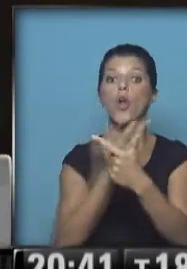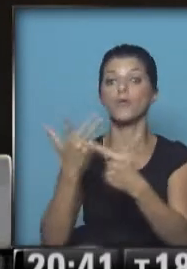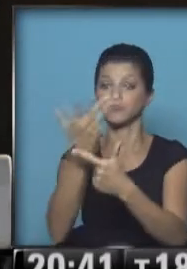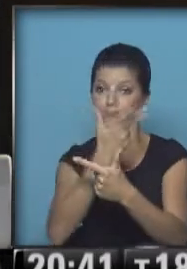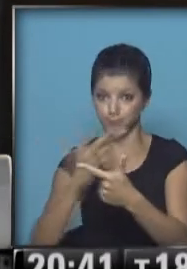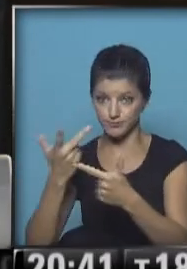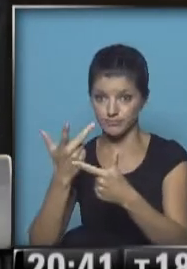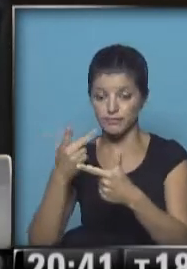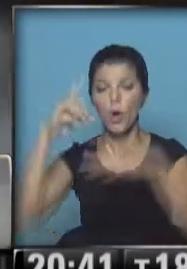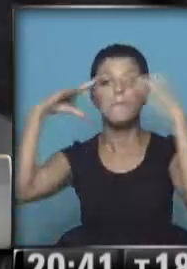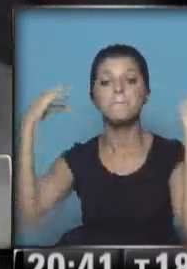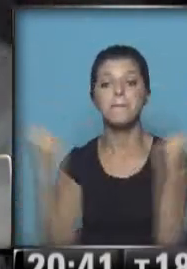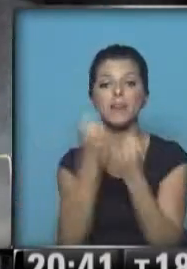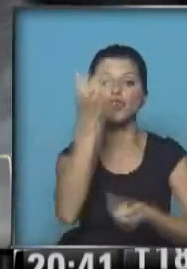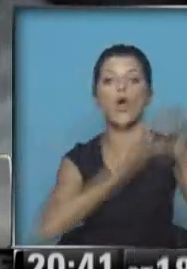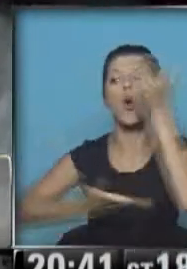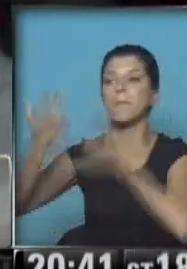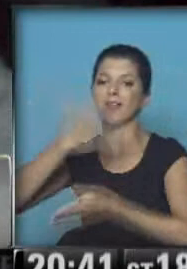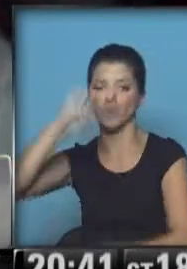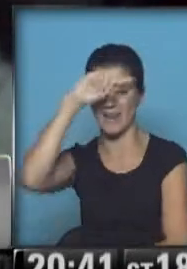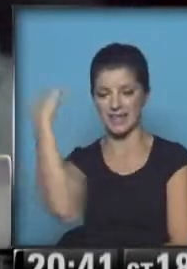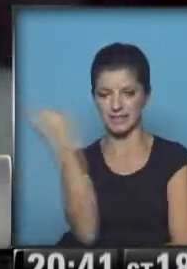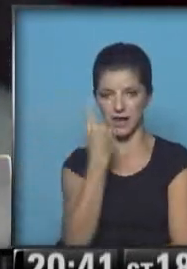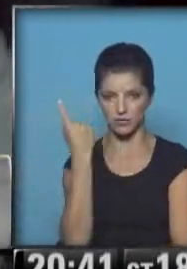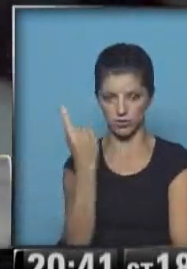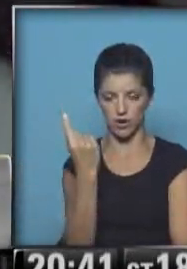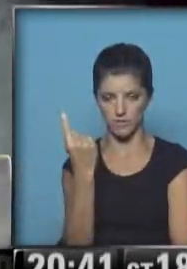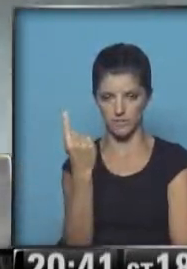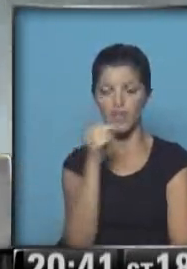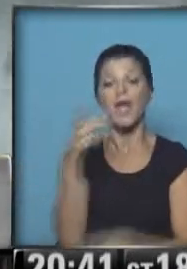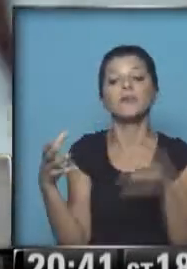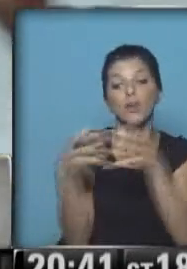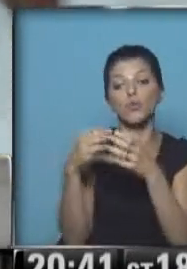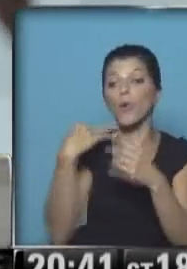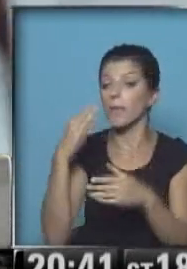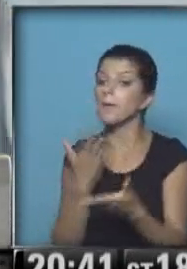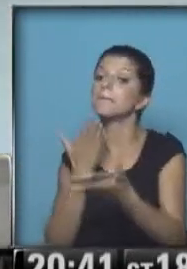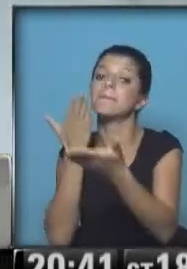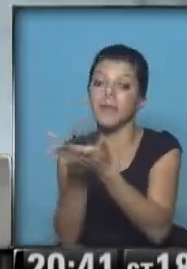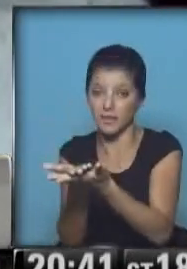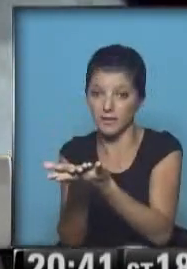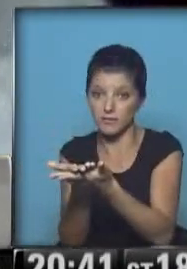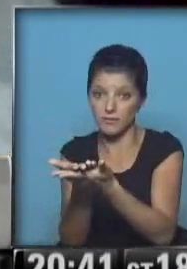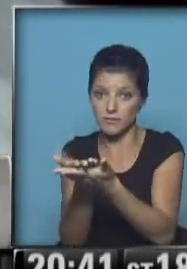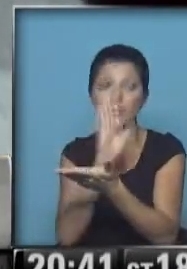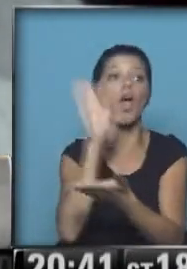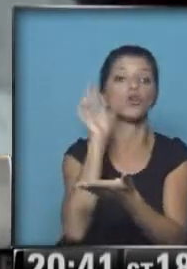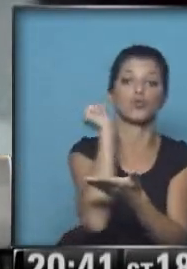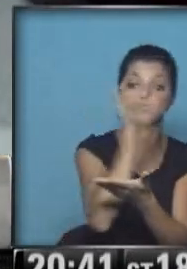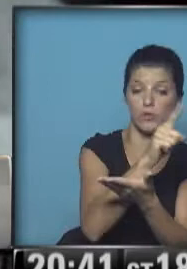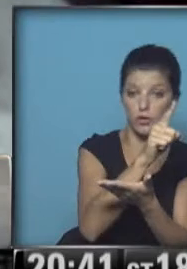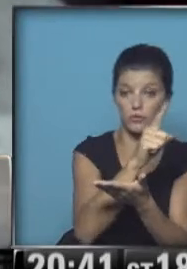suscripto un pacto de cooperación internacional. La unidad deberá pedir entonces a su par estadounidense